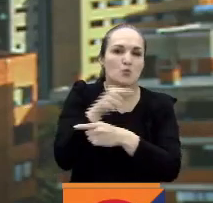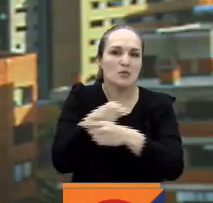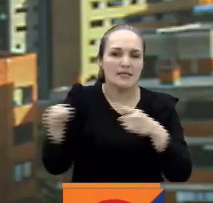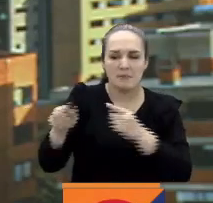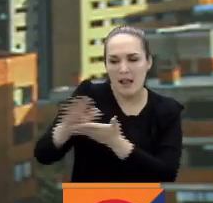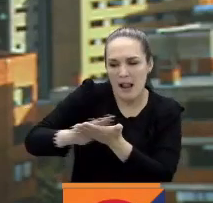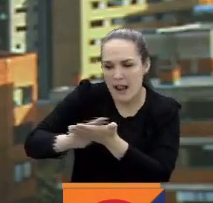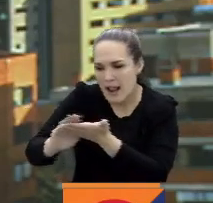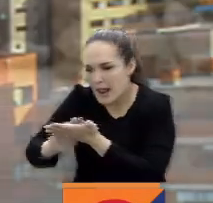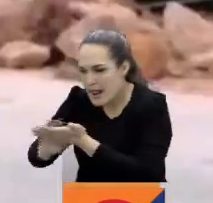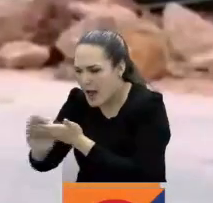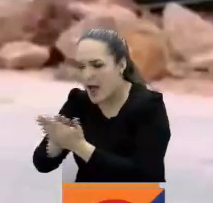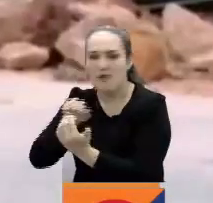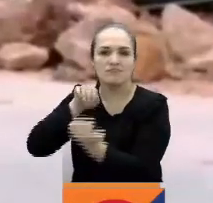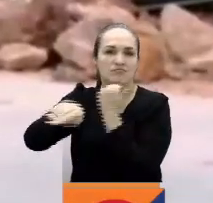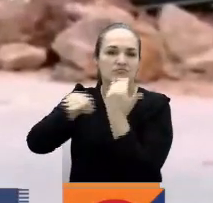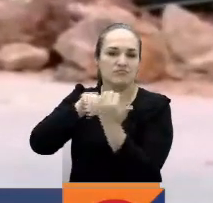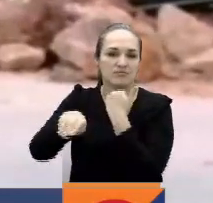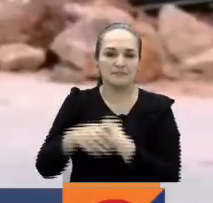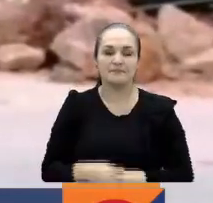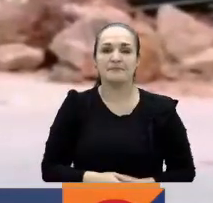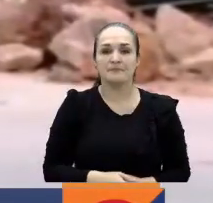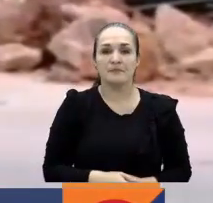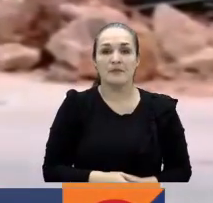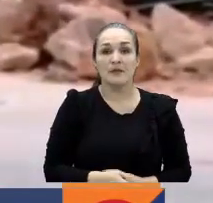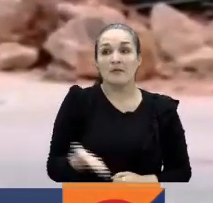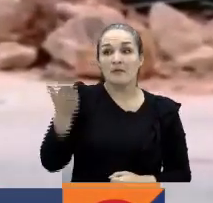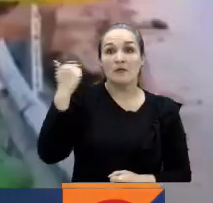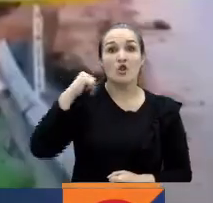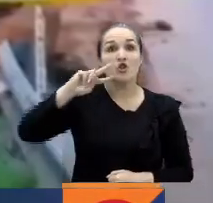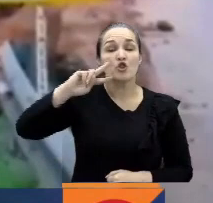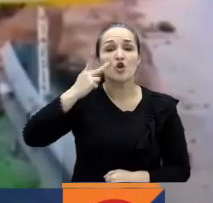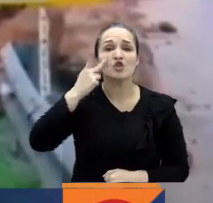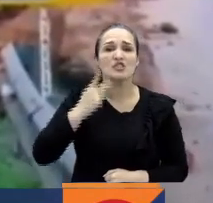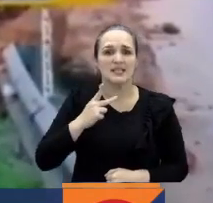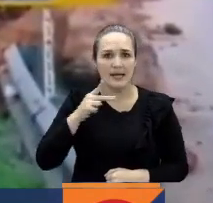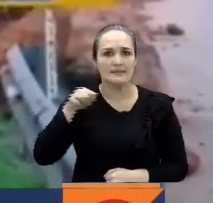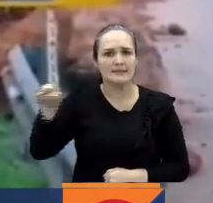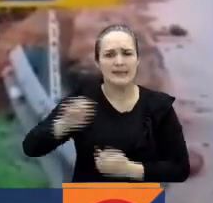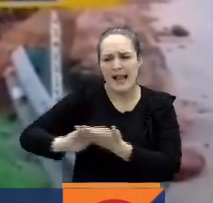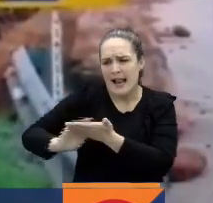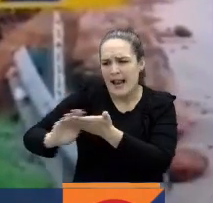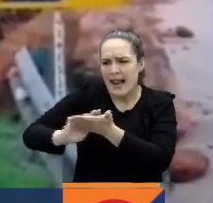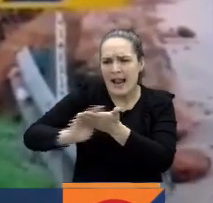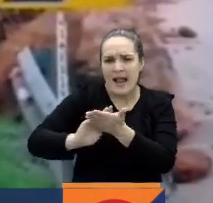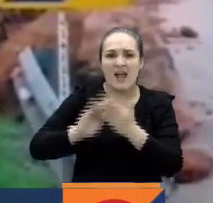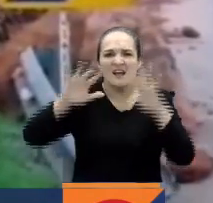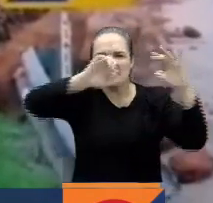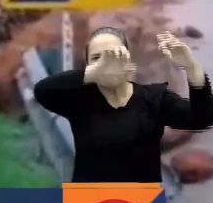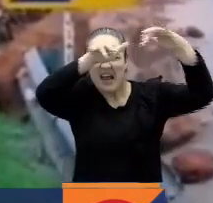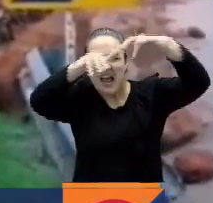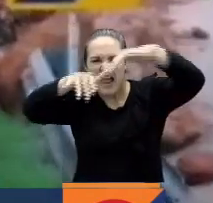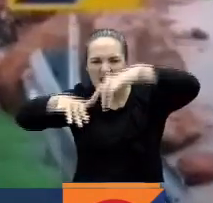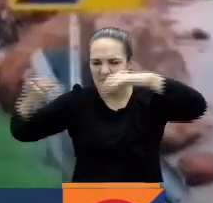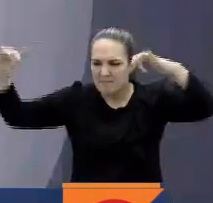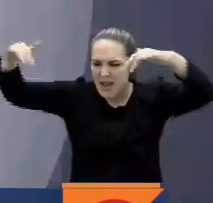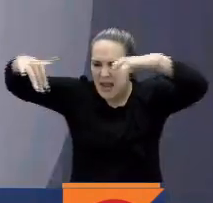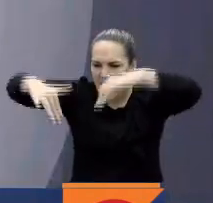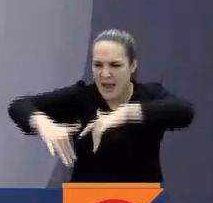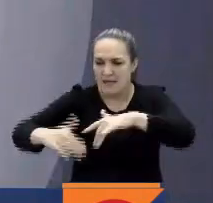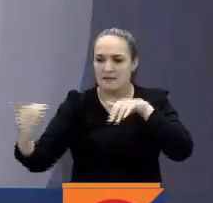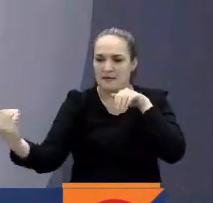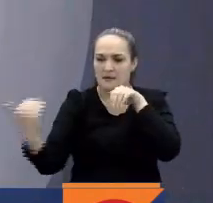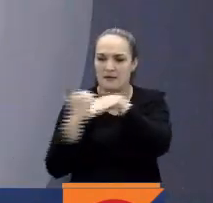de tierra. Más de 48 horas completan autoridades de riesgos removiendo el material que cayó en la vía Lobo